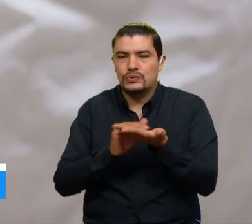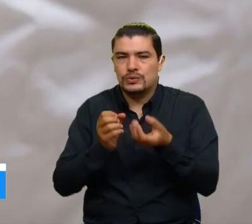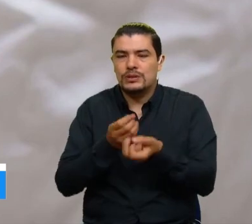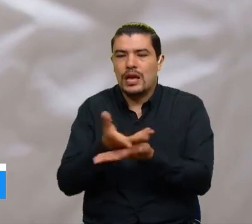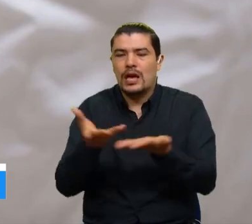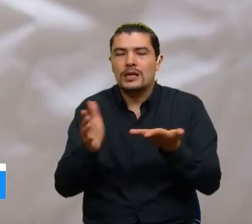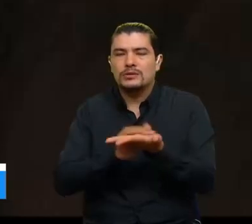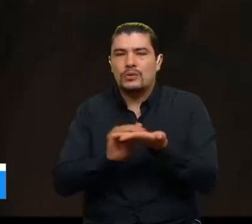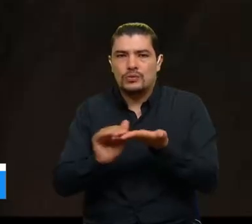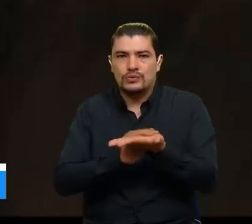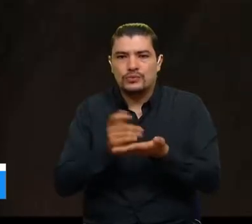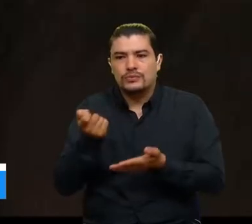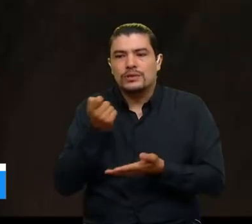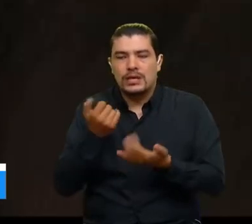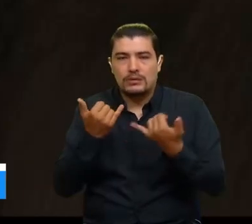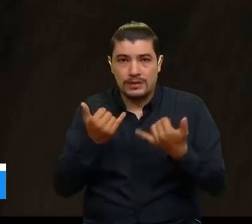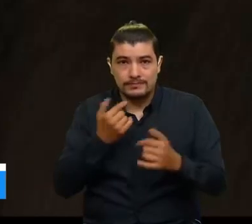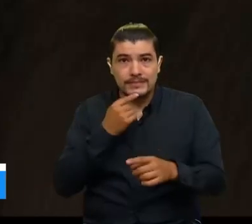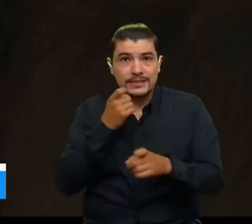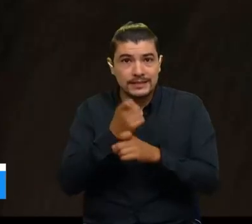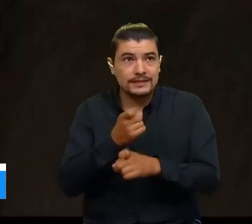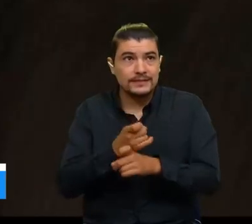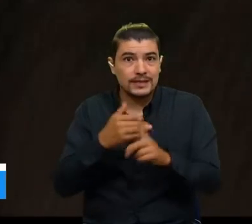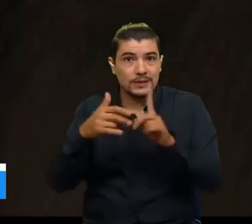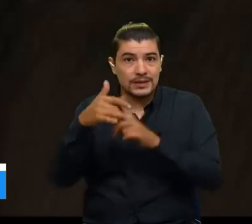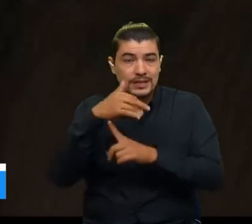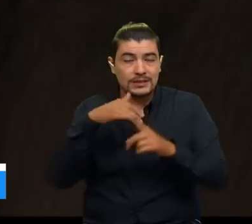a este flagelo tan grande que ocupa una de las mayores tasas de mortalidad en el mundo.